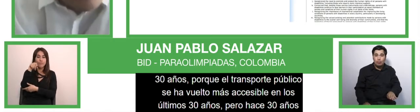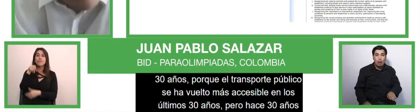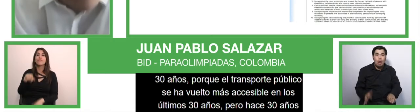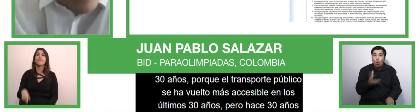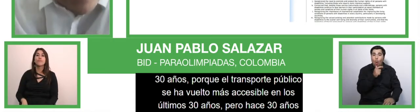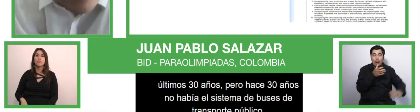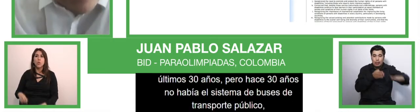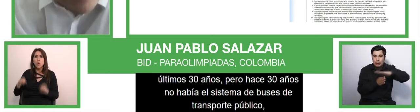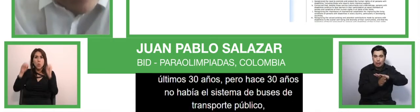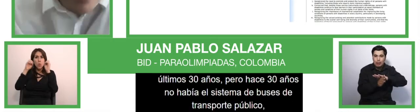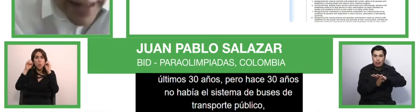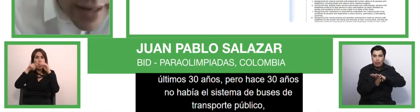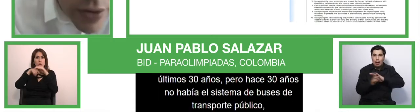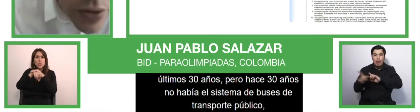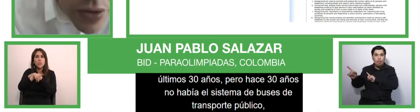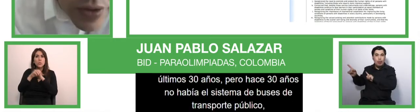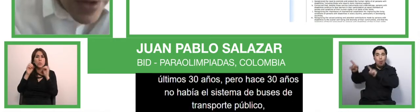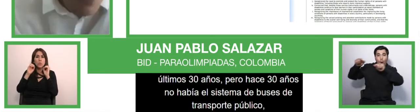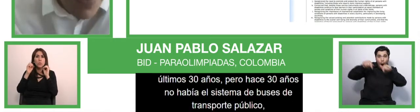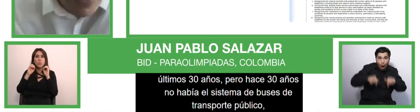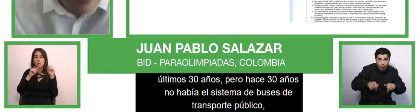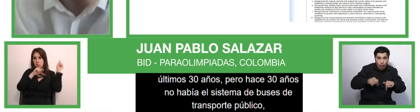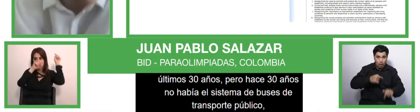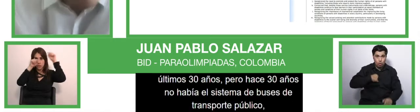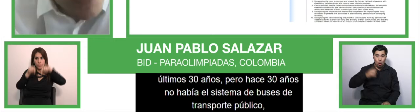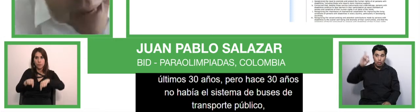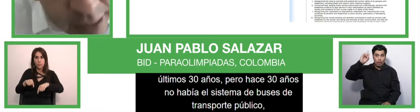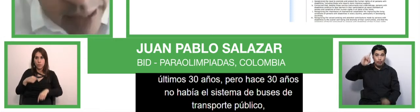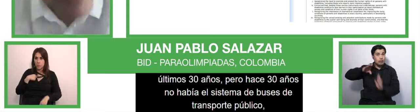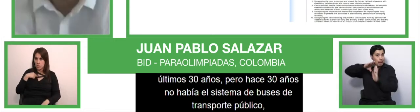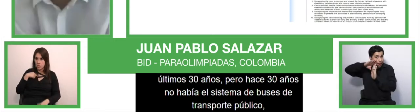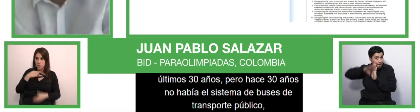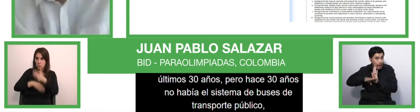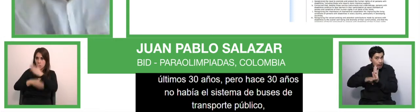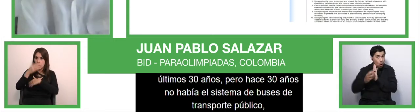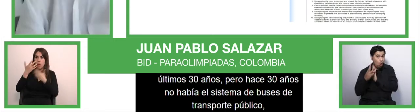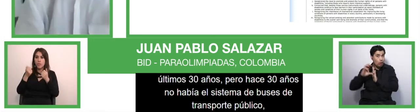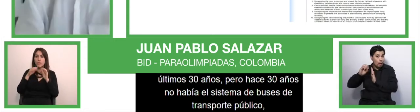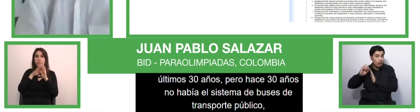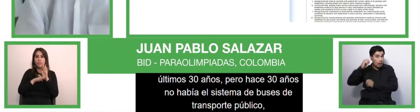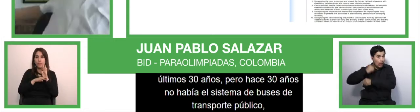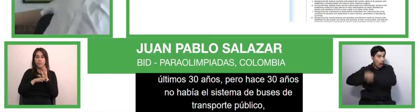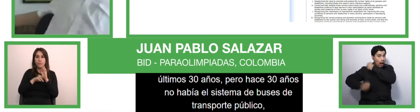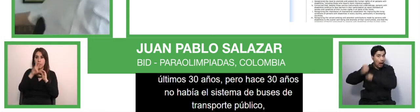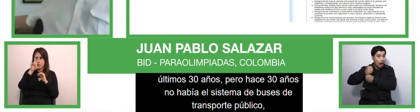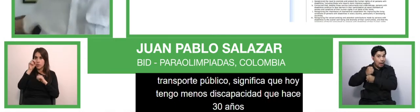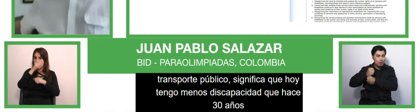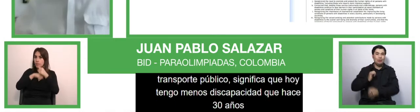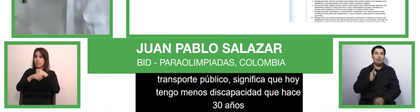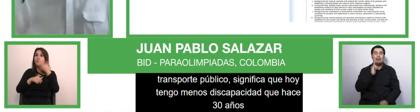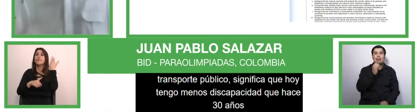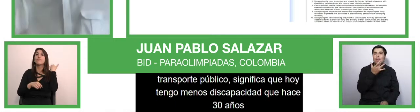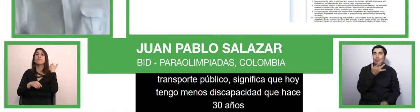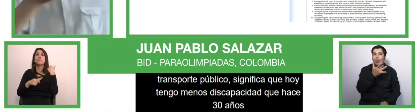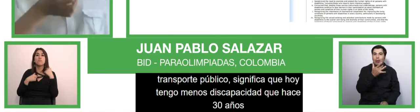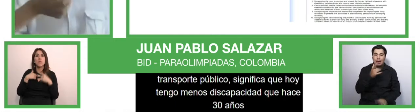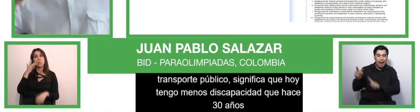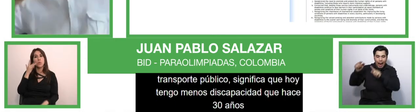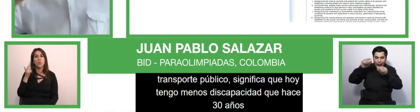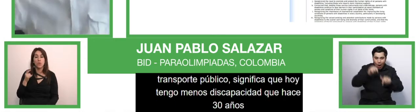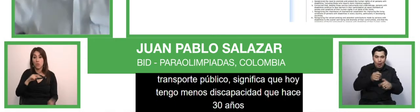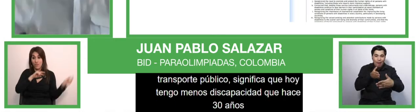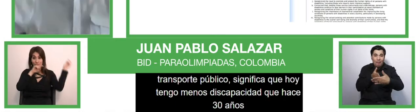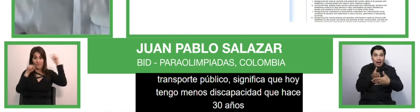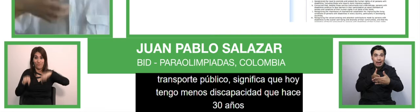menos discapacidad que hace 30 años, porque hay menos barreras en el transporte público. Entonces, esto, de